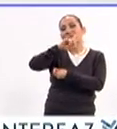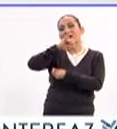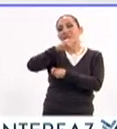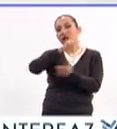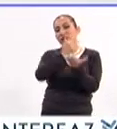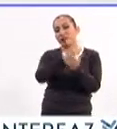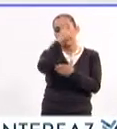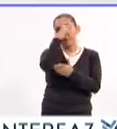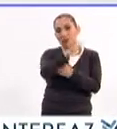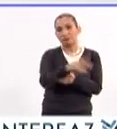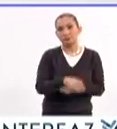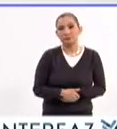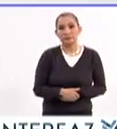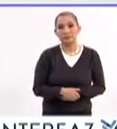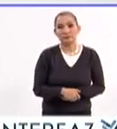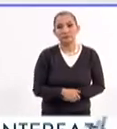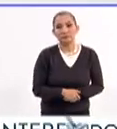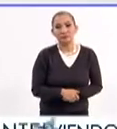Ciudad de México.